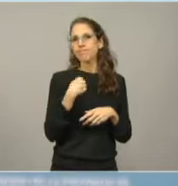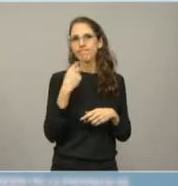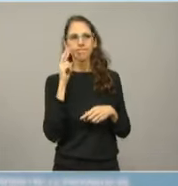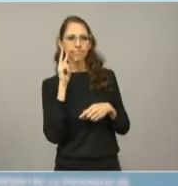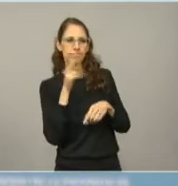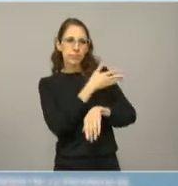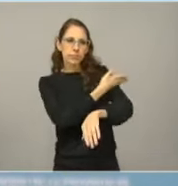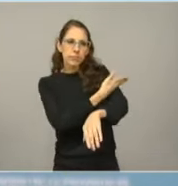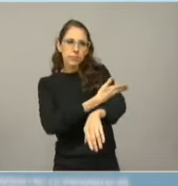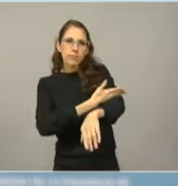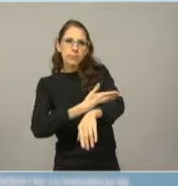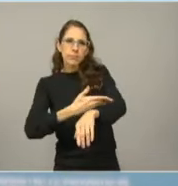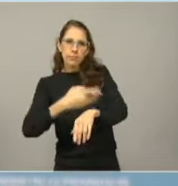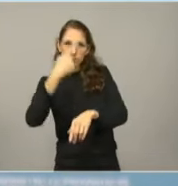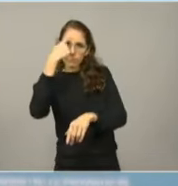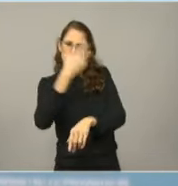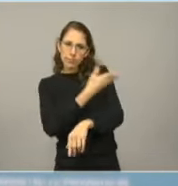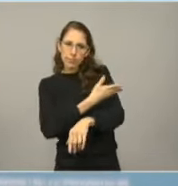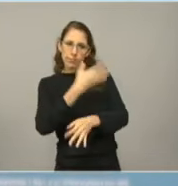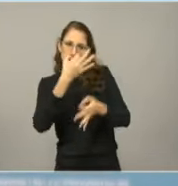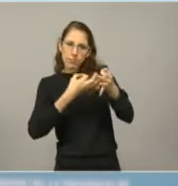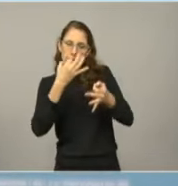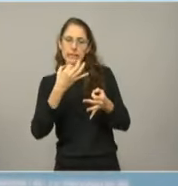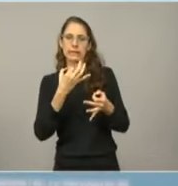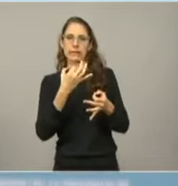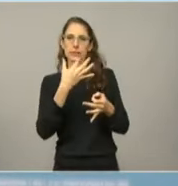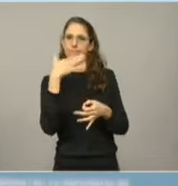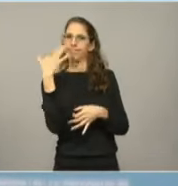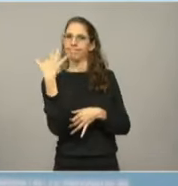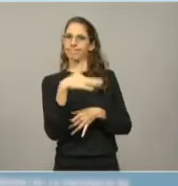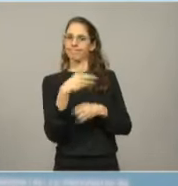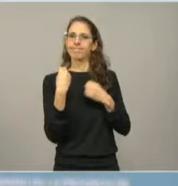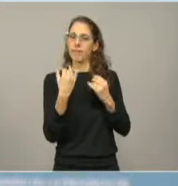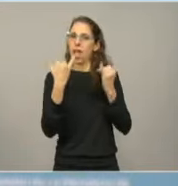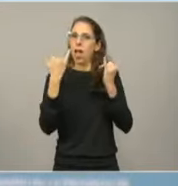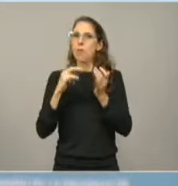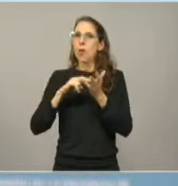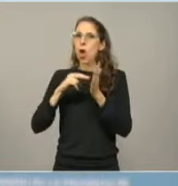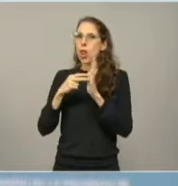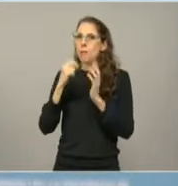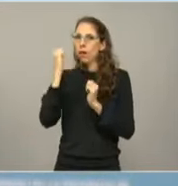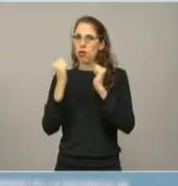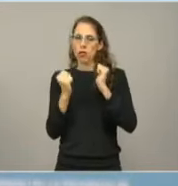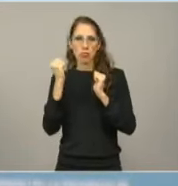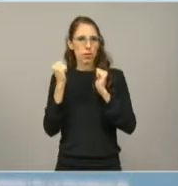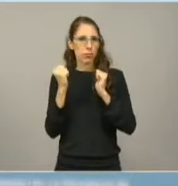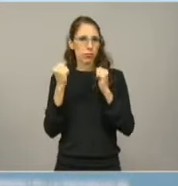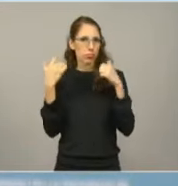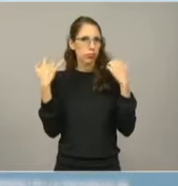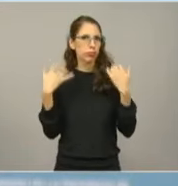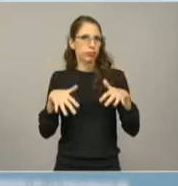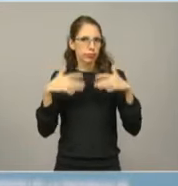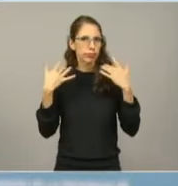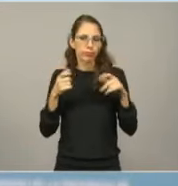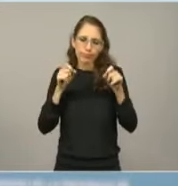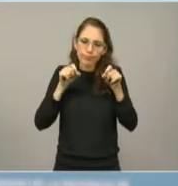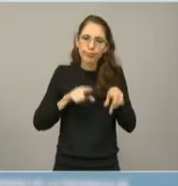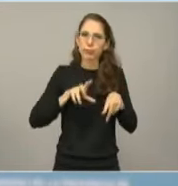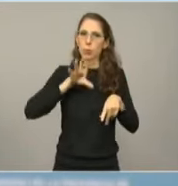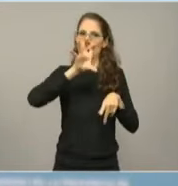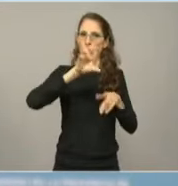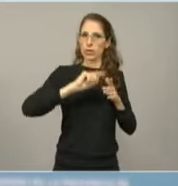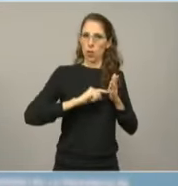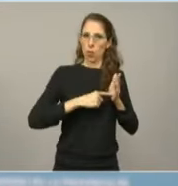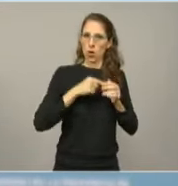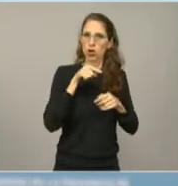sacando es que eh existe un problema económico eh en la provincia de Buenos Aires